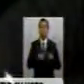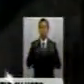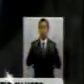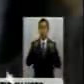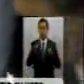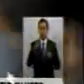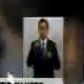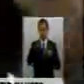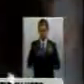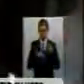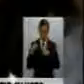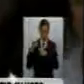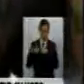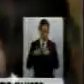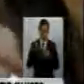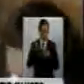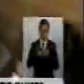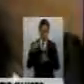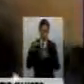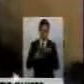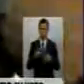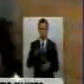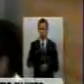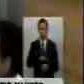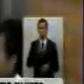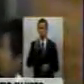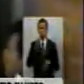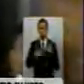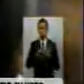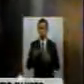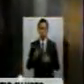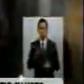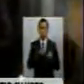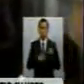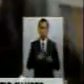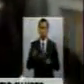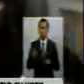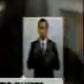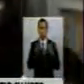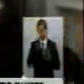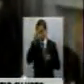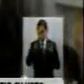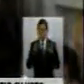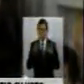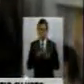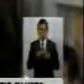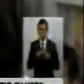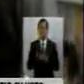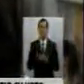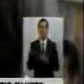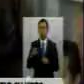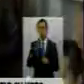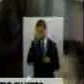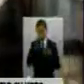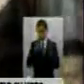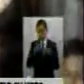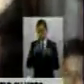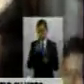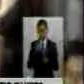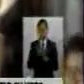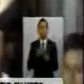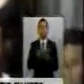aplicar un conjunto de normas que ojalá sean más útiles para la población. La gente que quiere justicia pronta, justicia